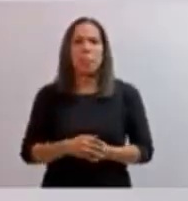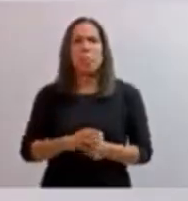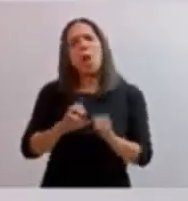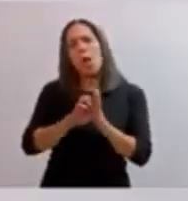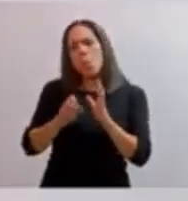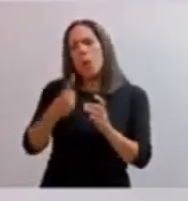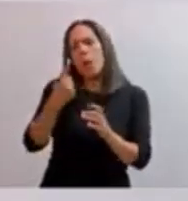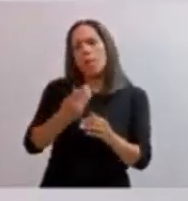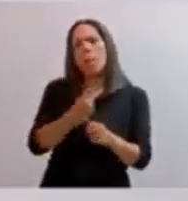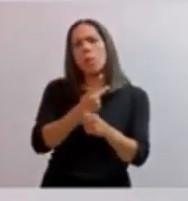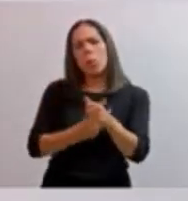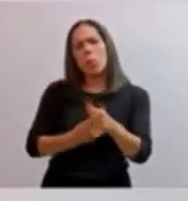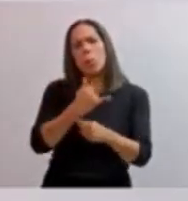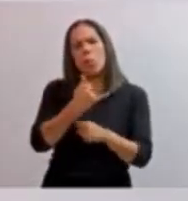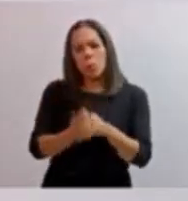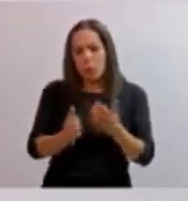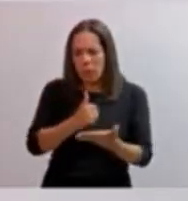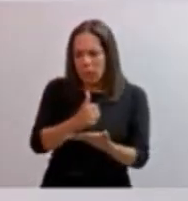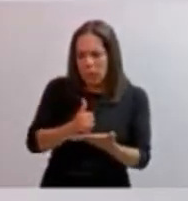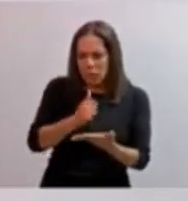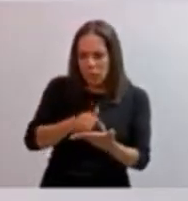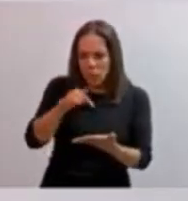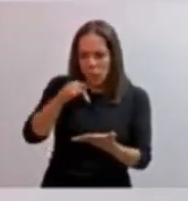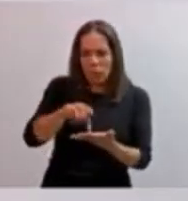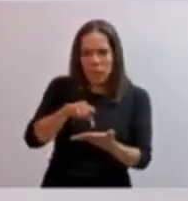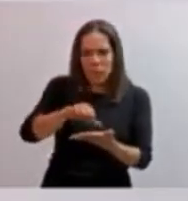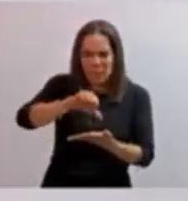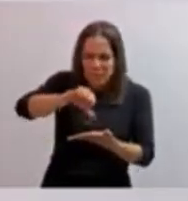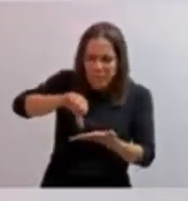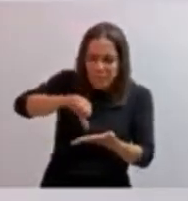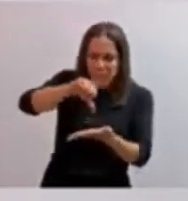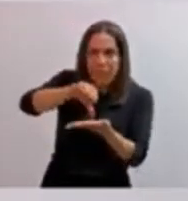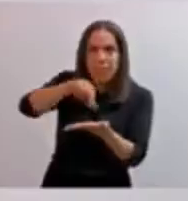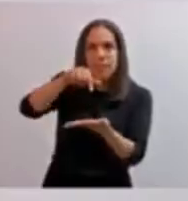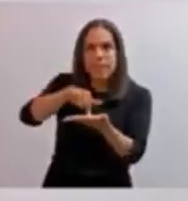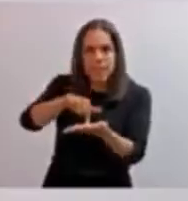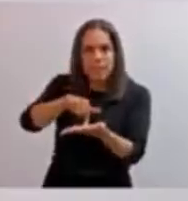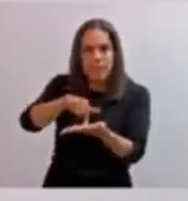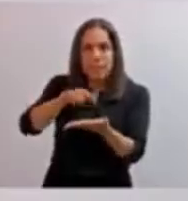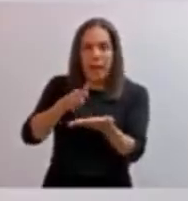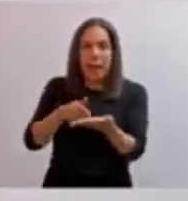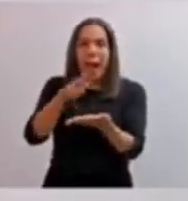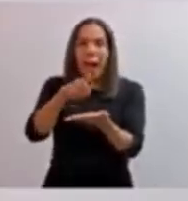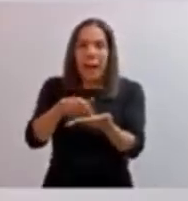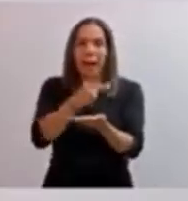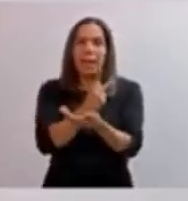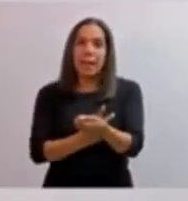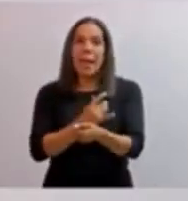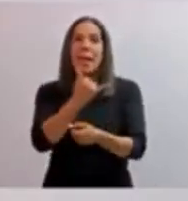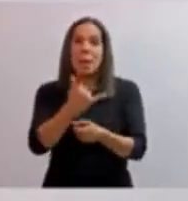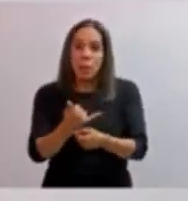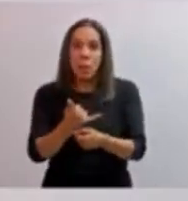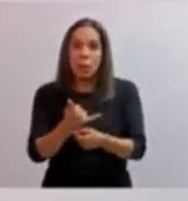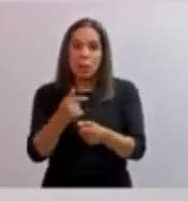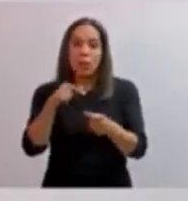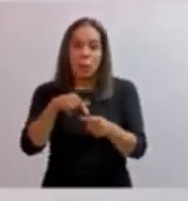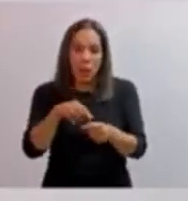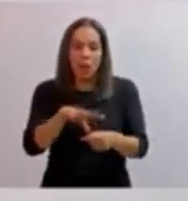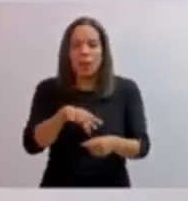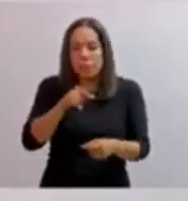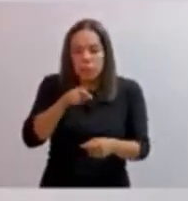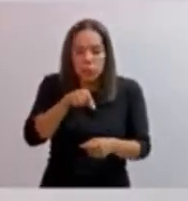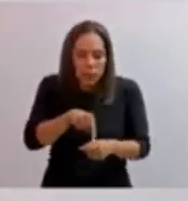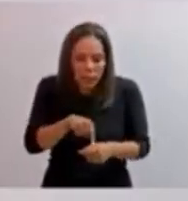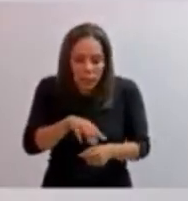de trabajo que es ese instrumento rector que guía el quehacer, orienta los trabajos de cada una de